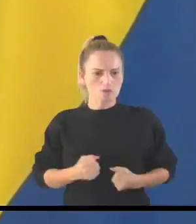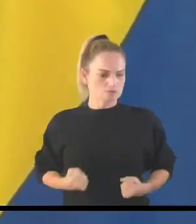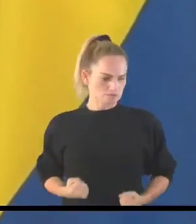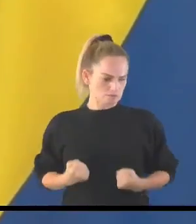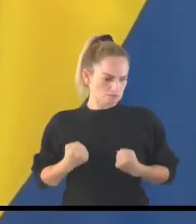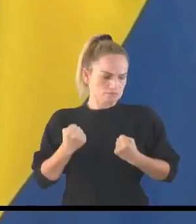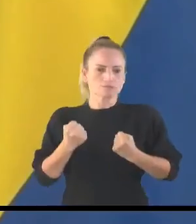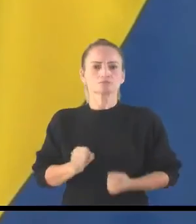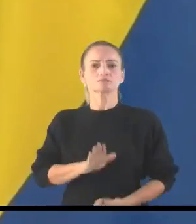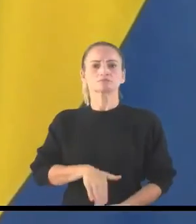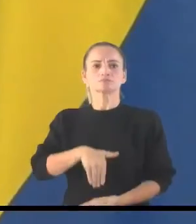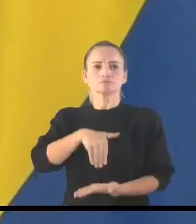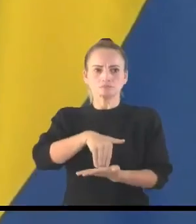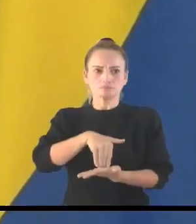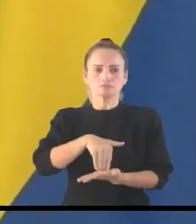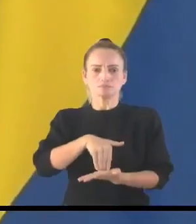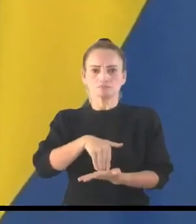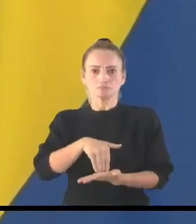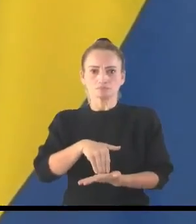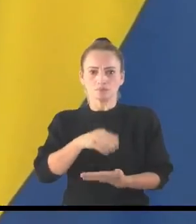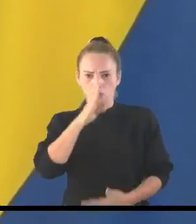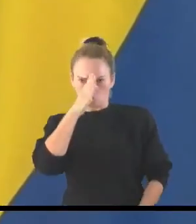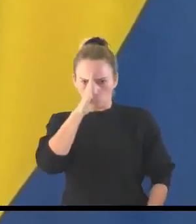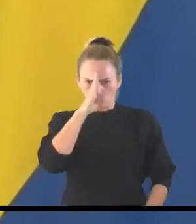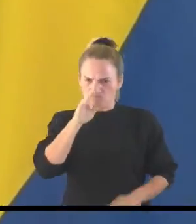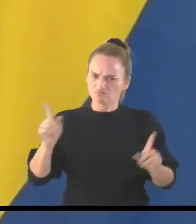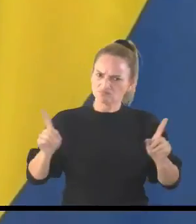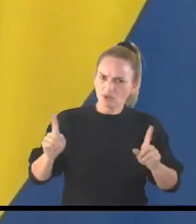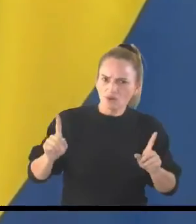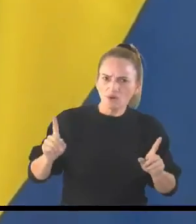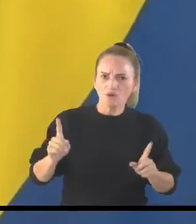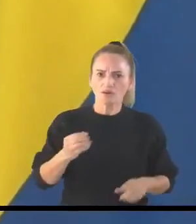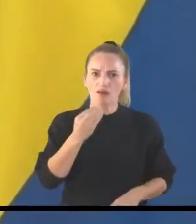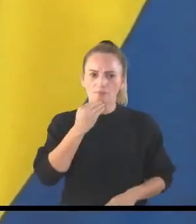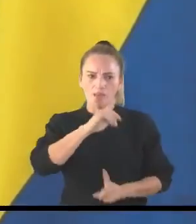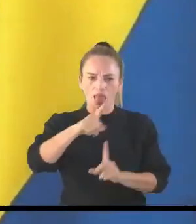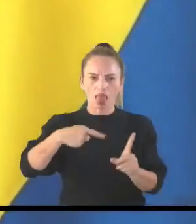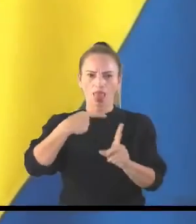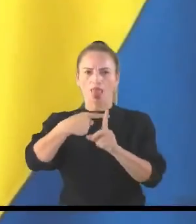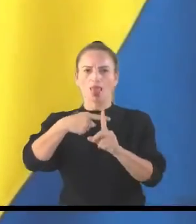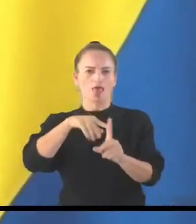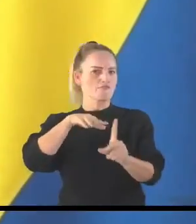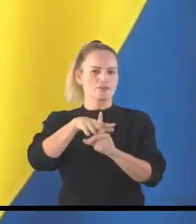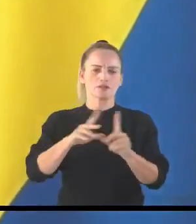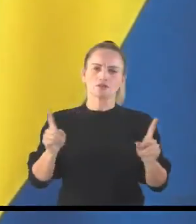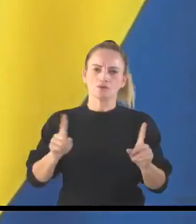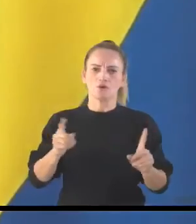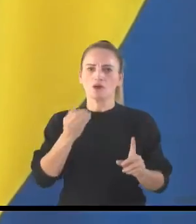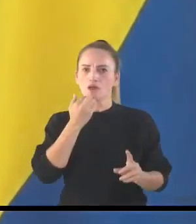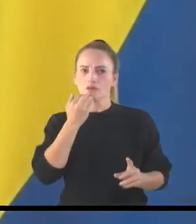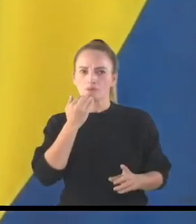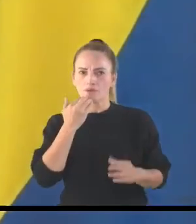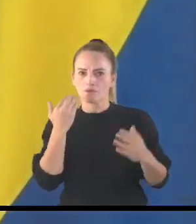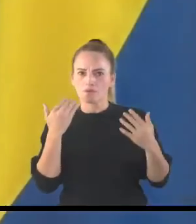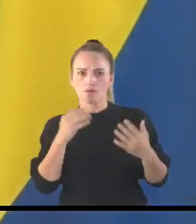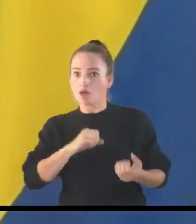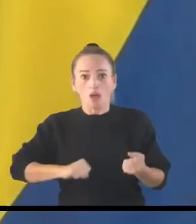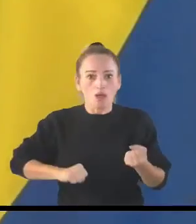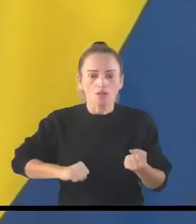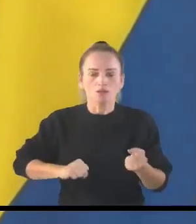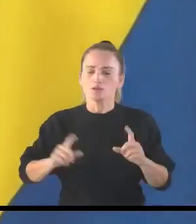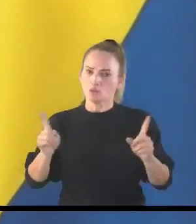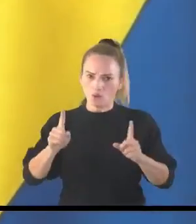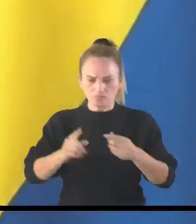puesto. Y no duden que les vamos a traicionar o que nos vamos a vender o